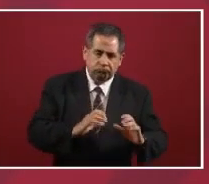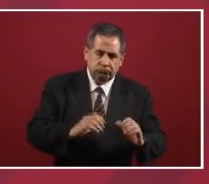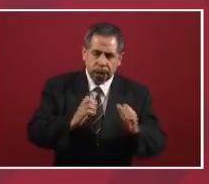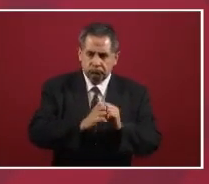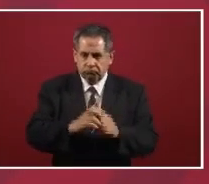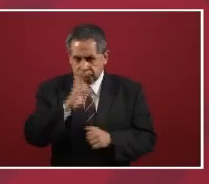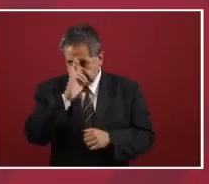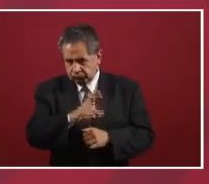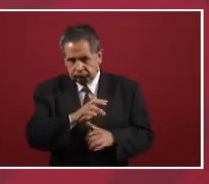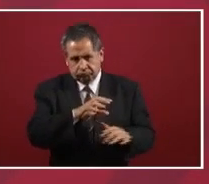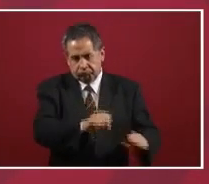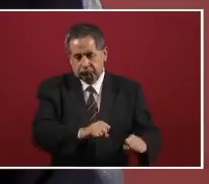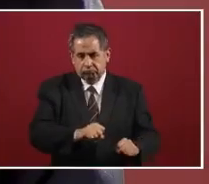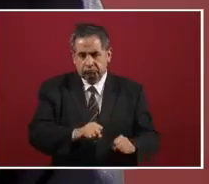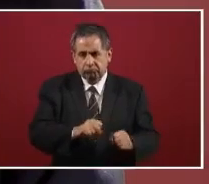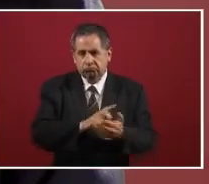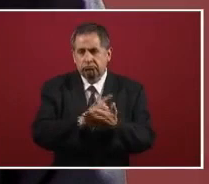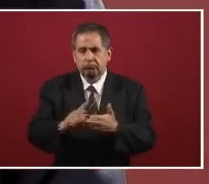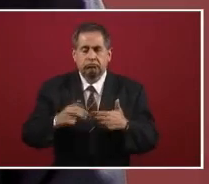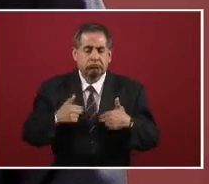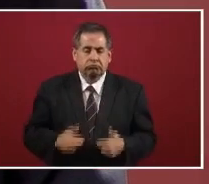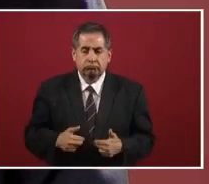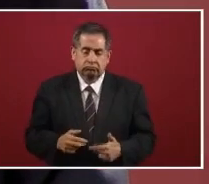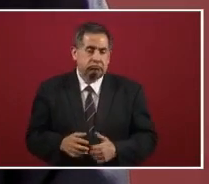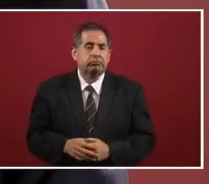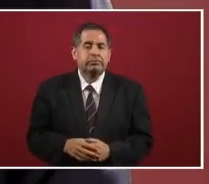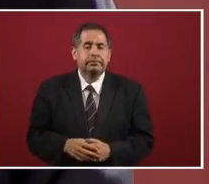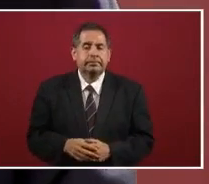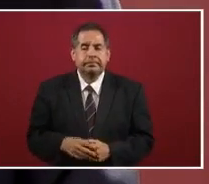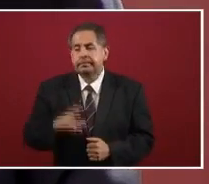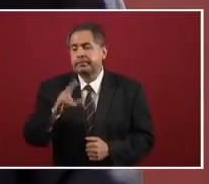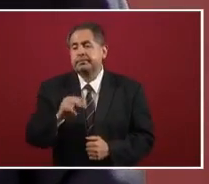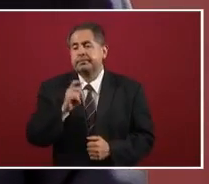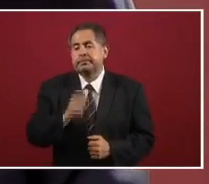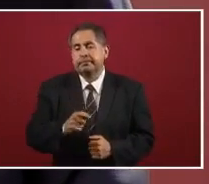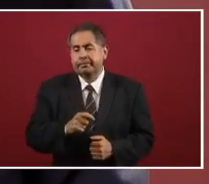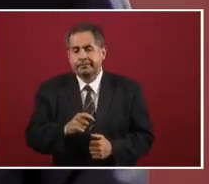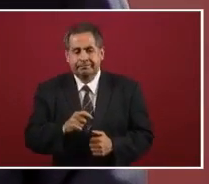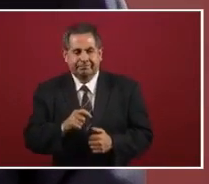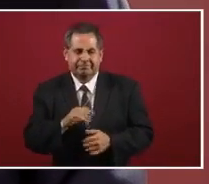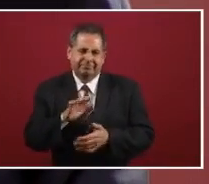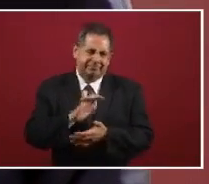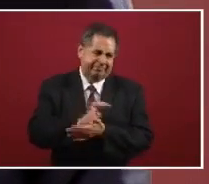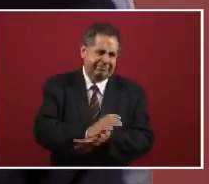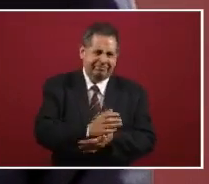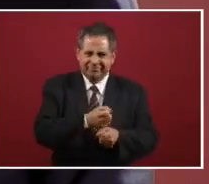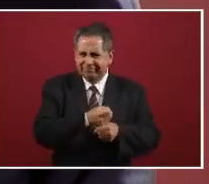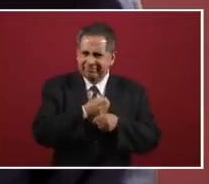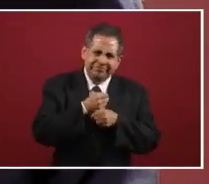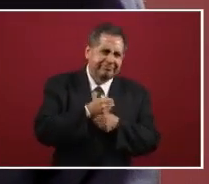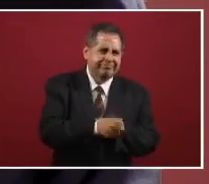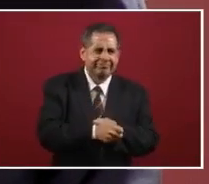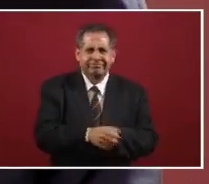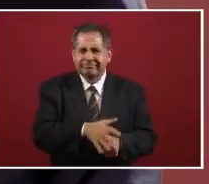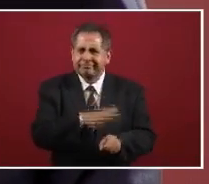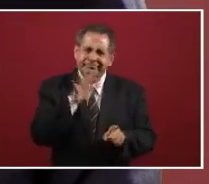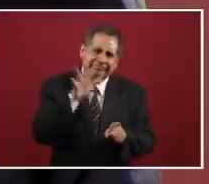respeto a los derechos humanos, nada de razias, nada de masacres,